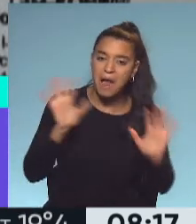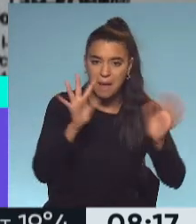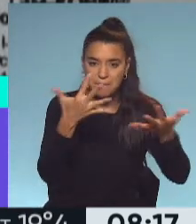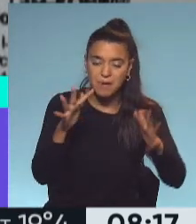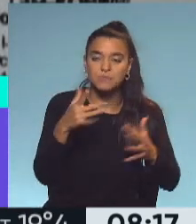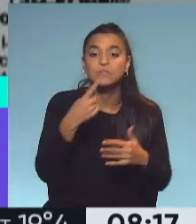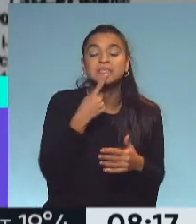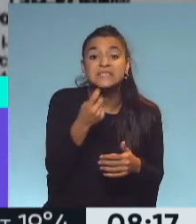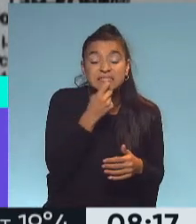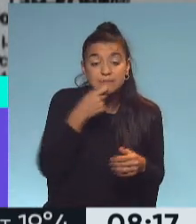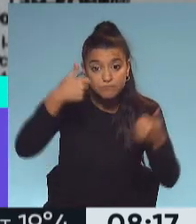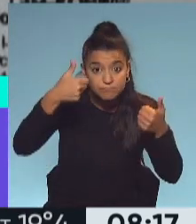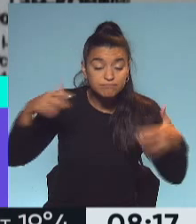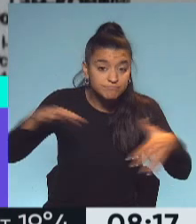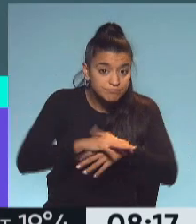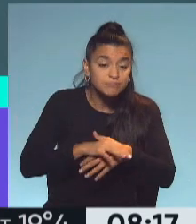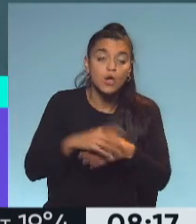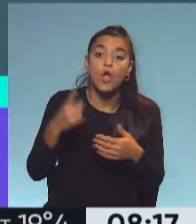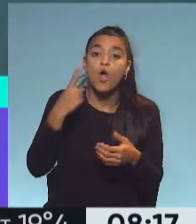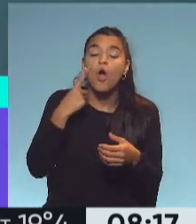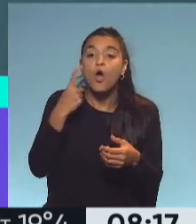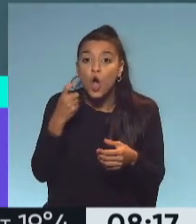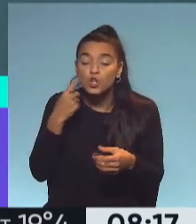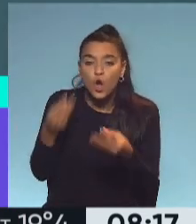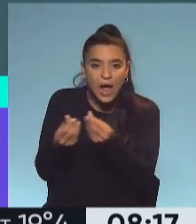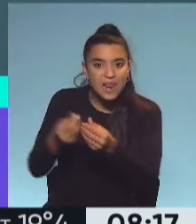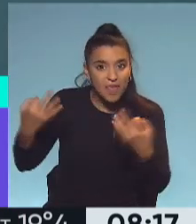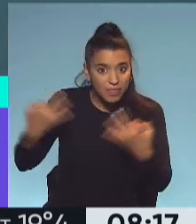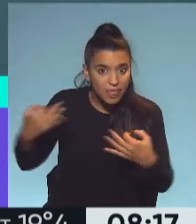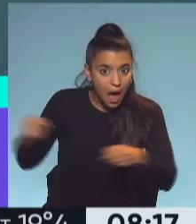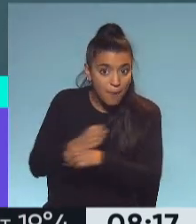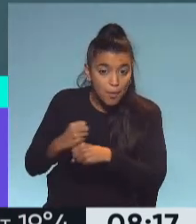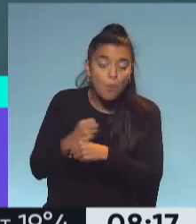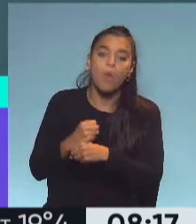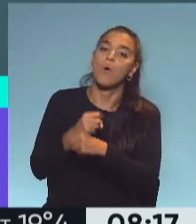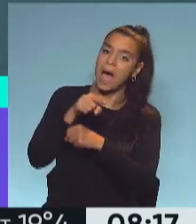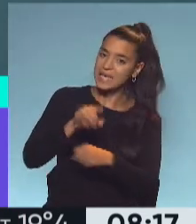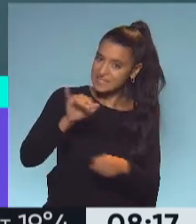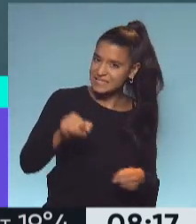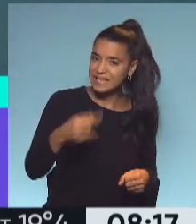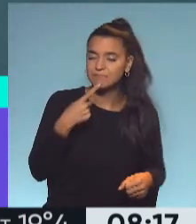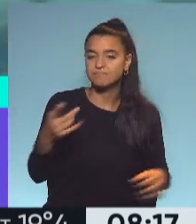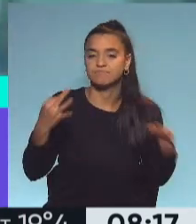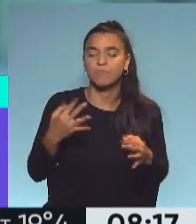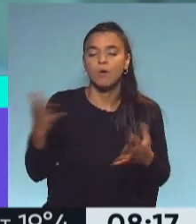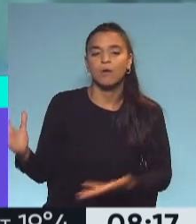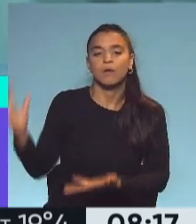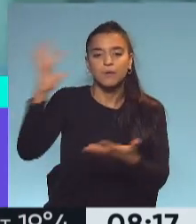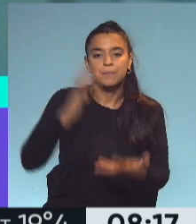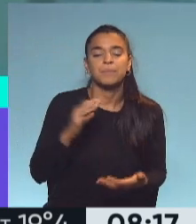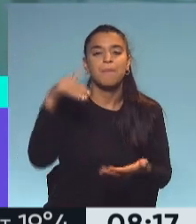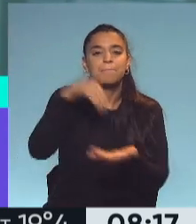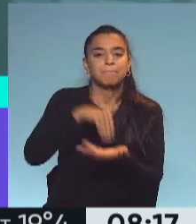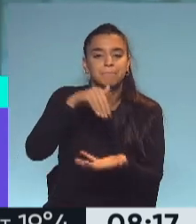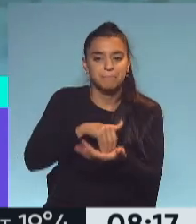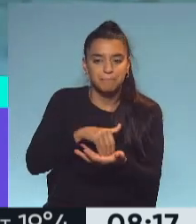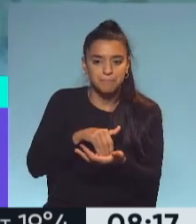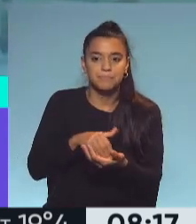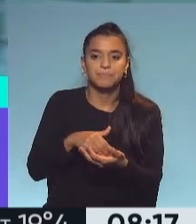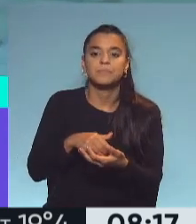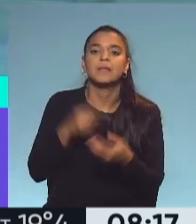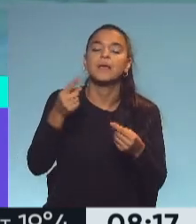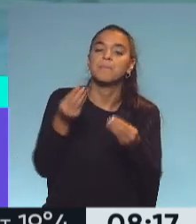de ser satisfactorio el control de calidad, estaríamos listos para recibir los primeros millones de